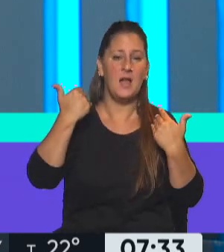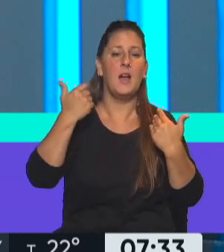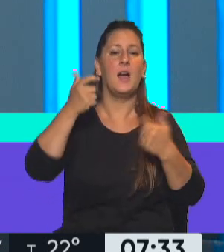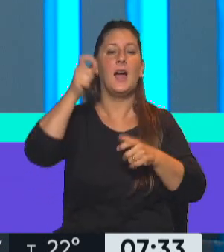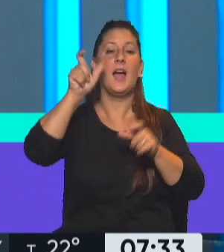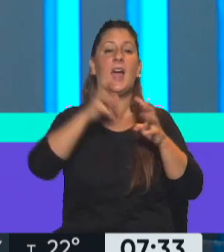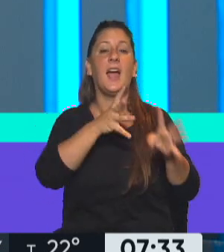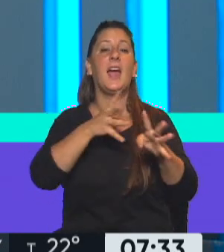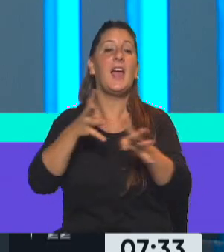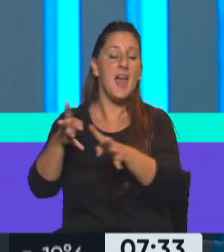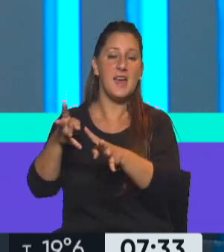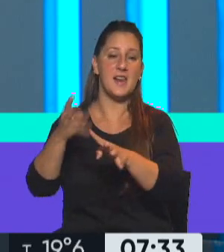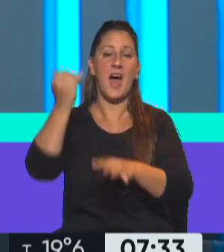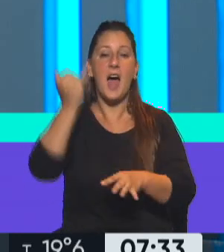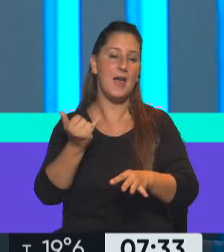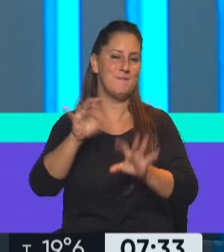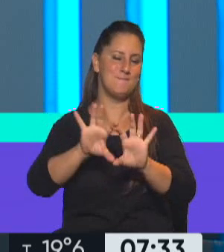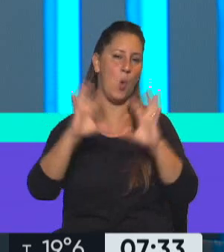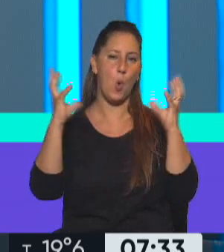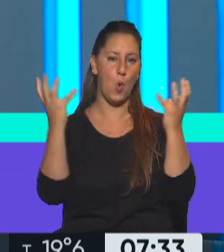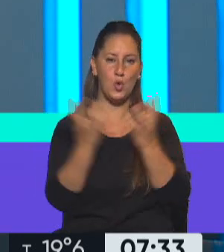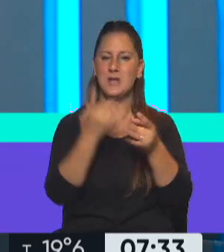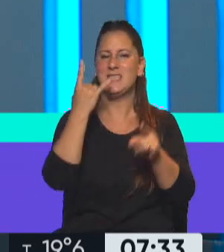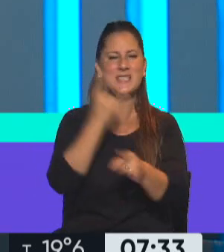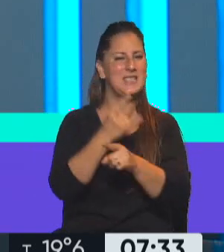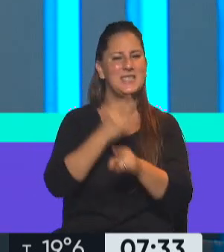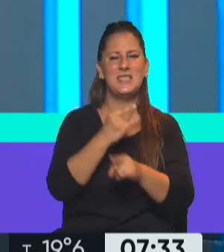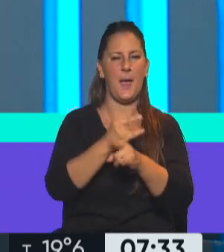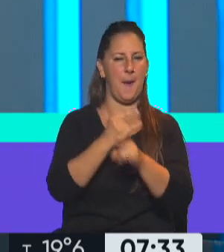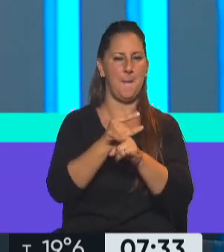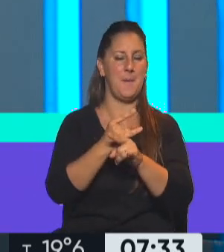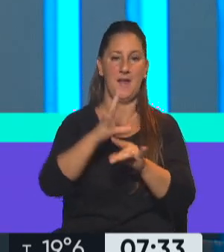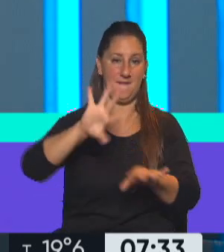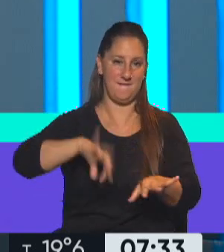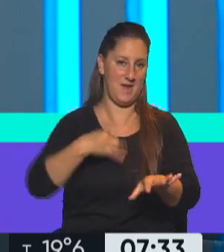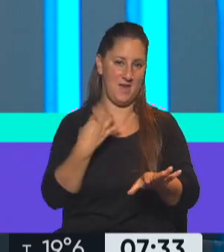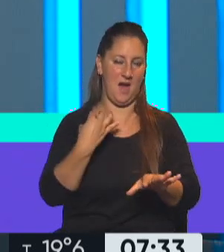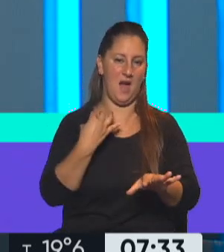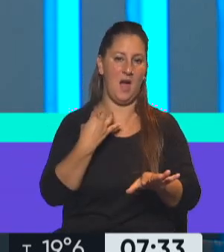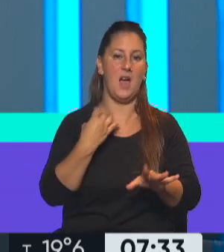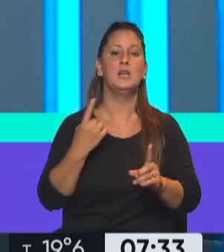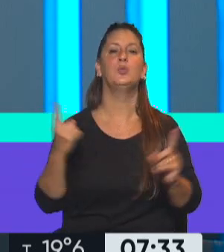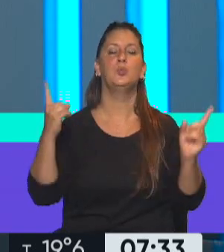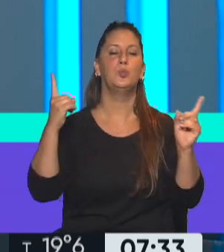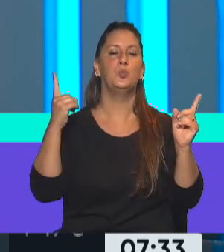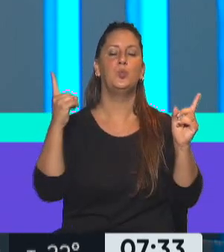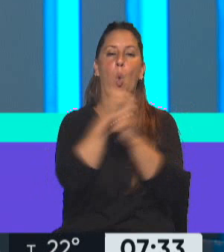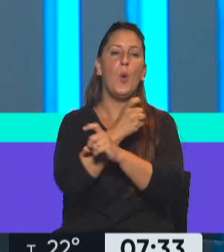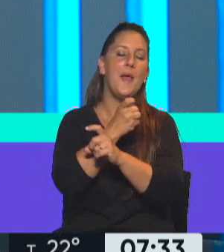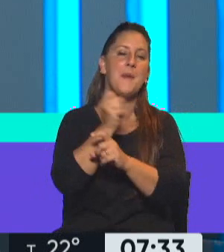la guerra que pasa y que recorre el mundo, que constantemente está presente en nuestras vidas, no es el problema